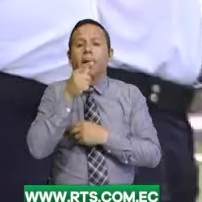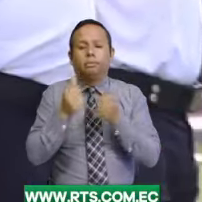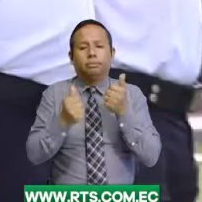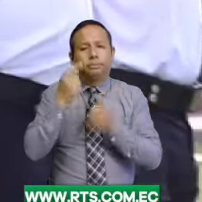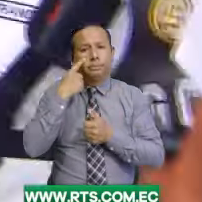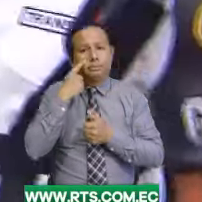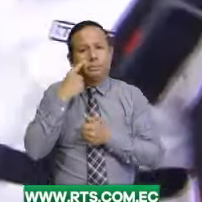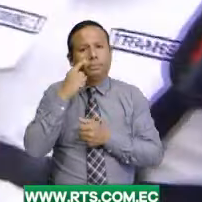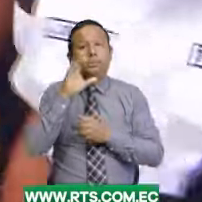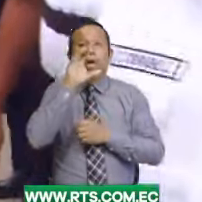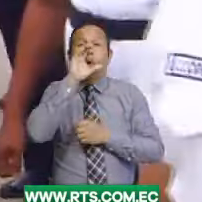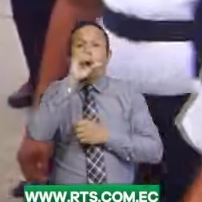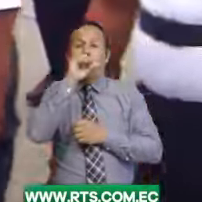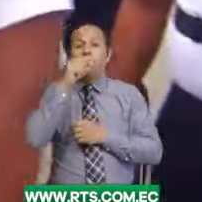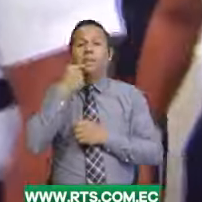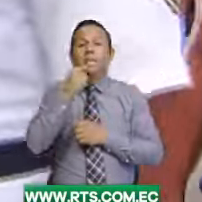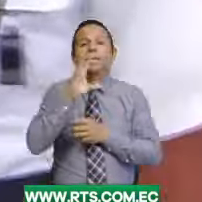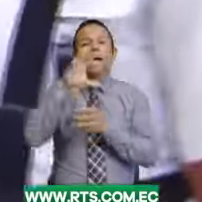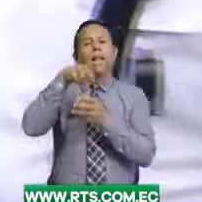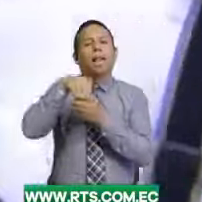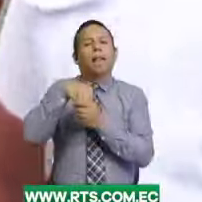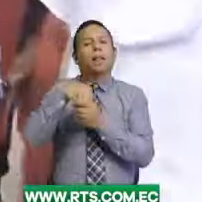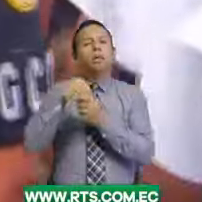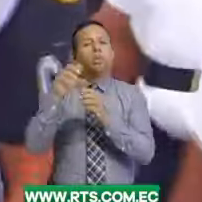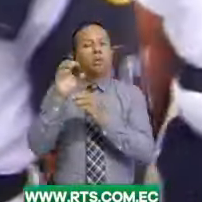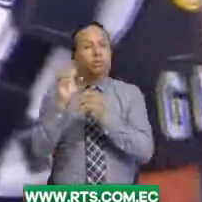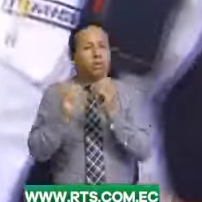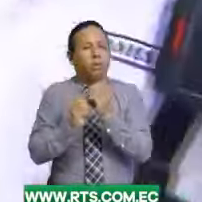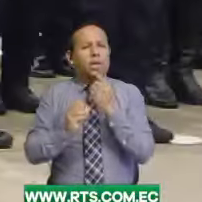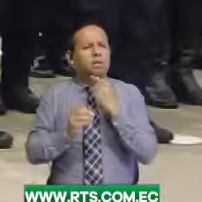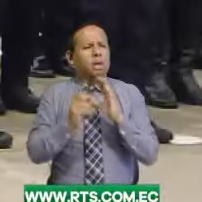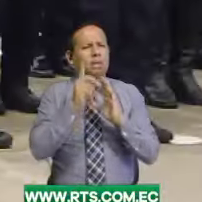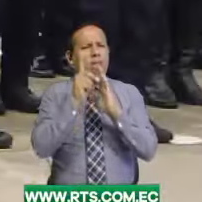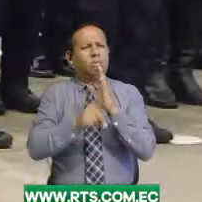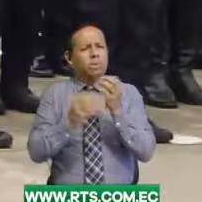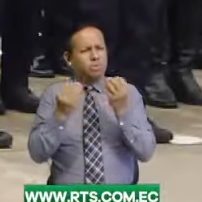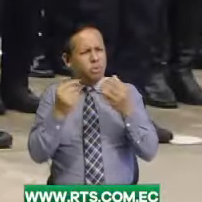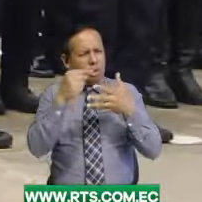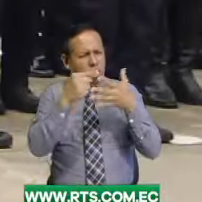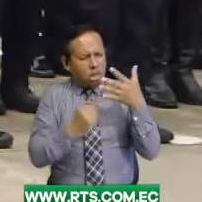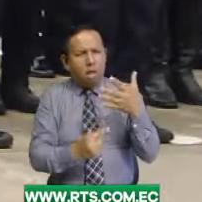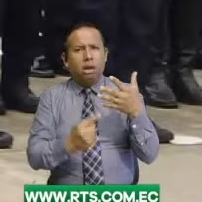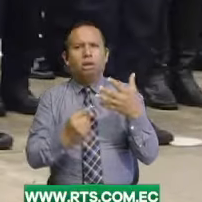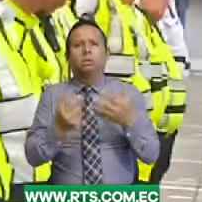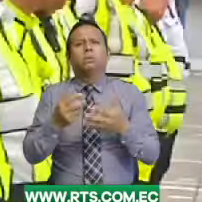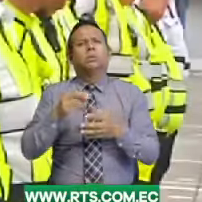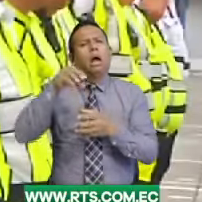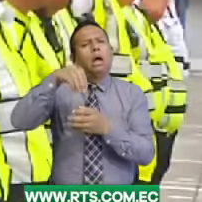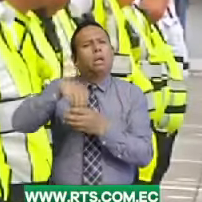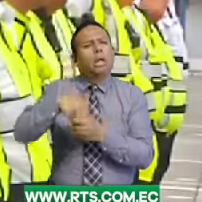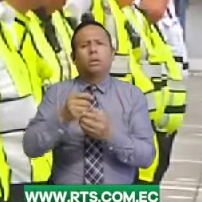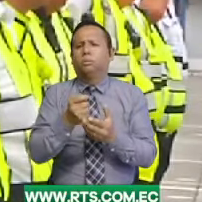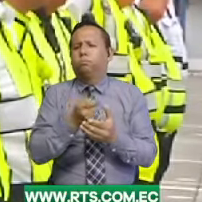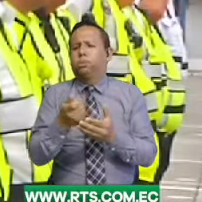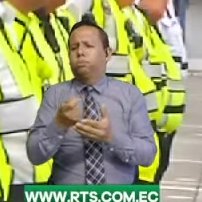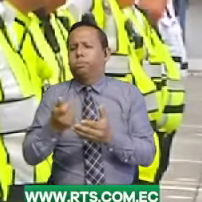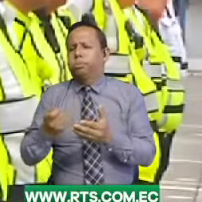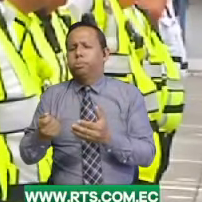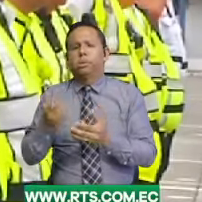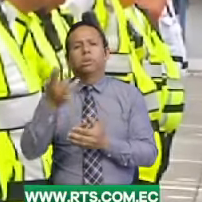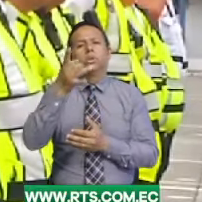CTE informó que Asuntos Internos ha investigado denuncias en ese año que han terminado con la depuración en la institución de 18 uniformados